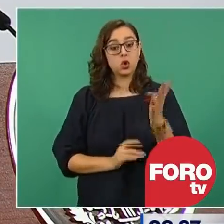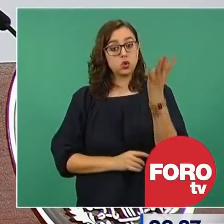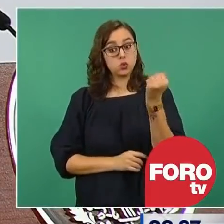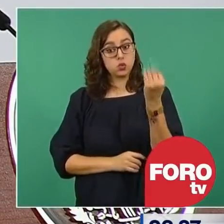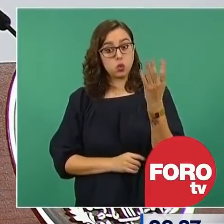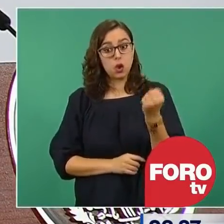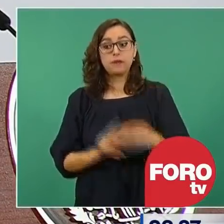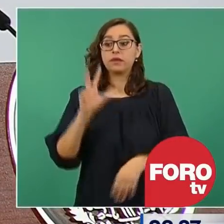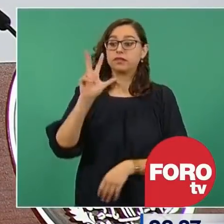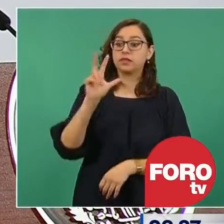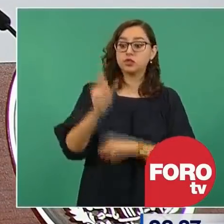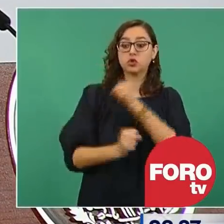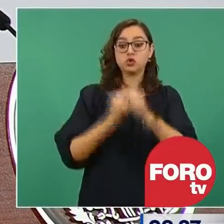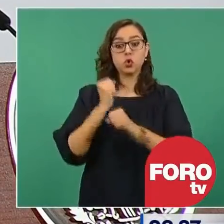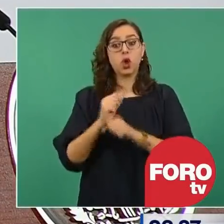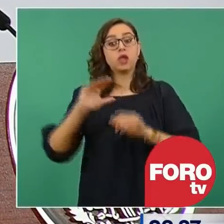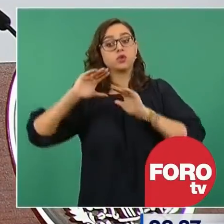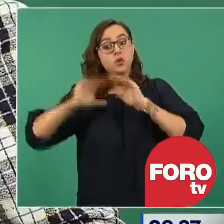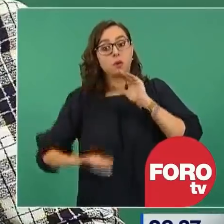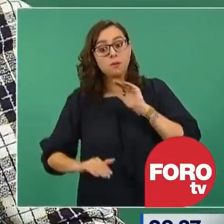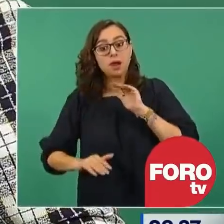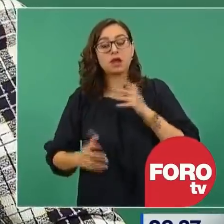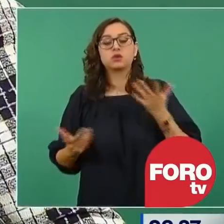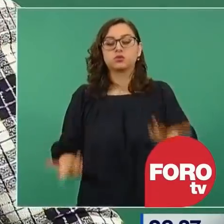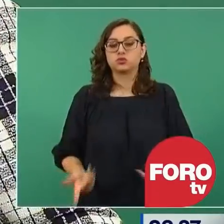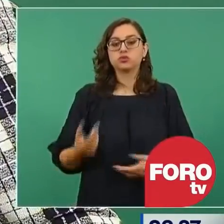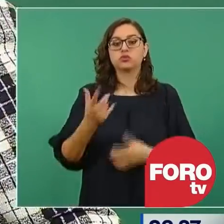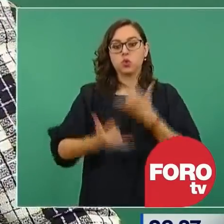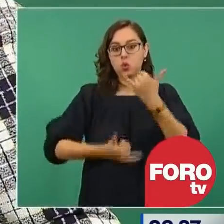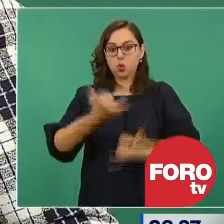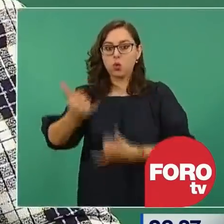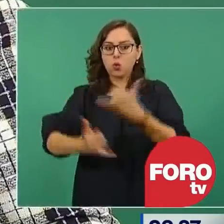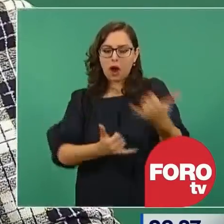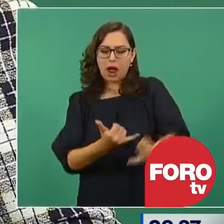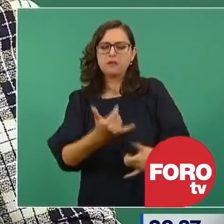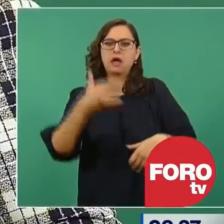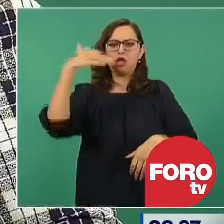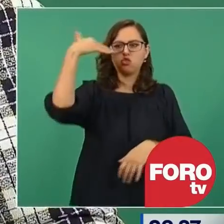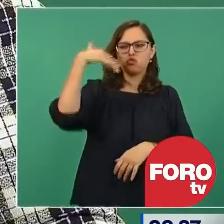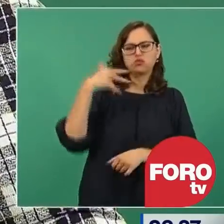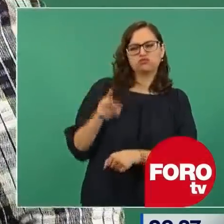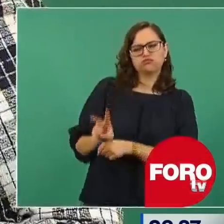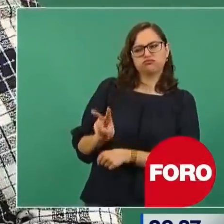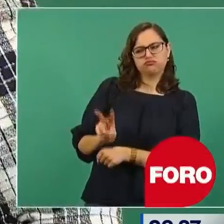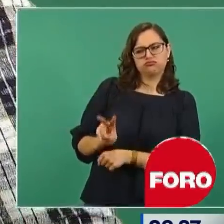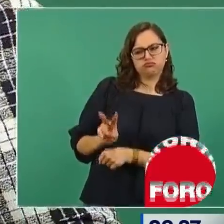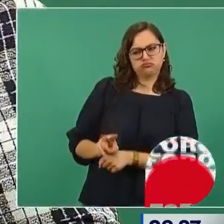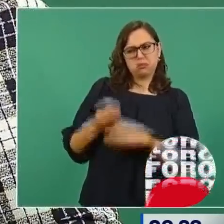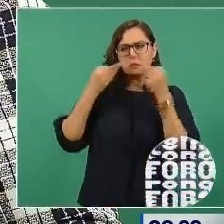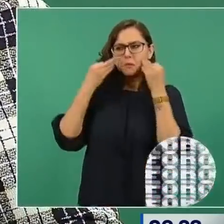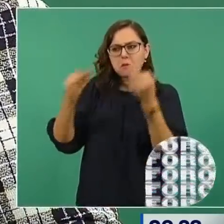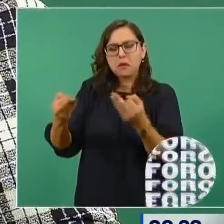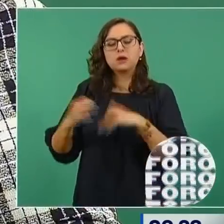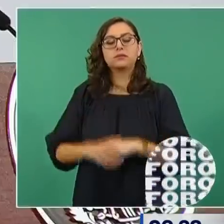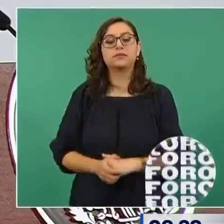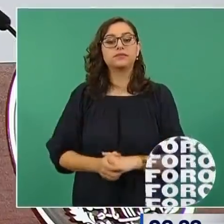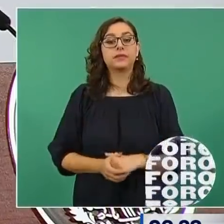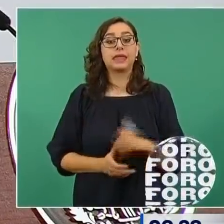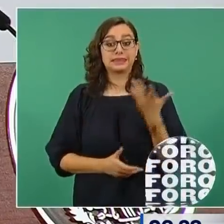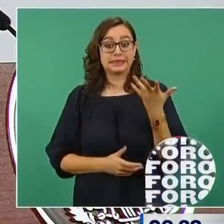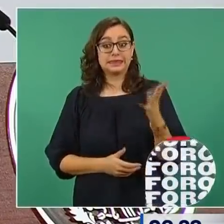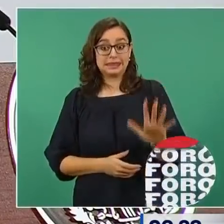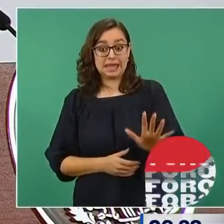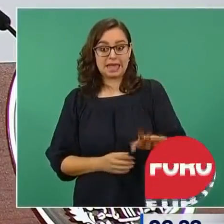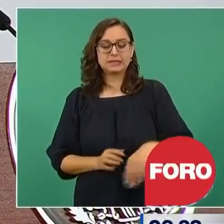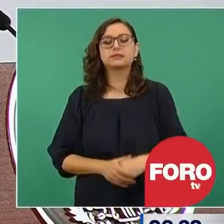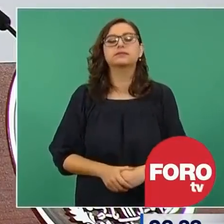edad juzgar de preferencia bajo la supervisión de los adultos y 10 si